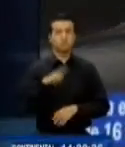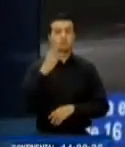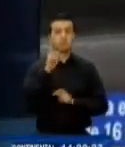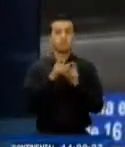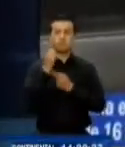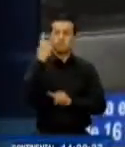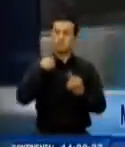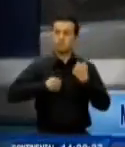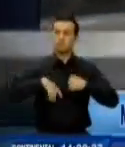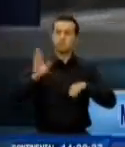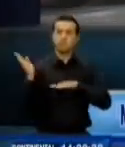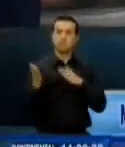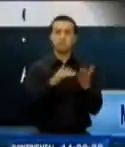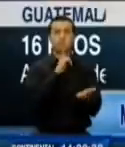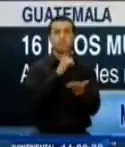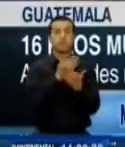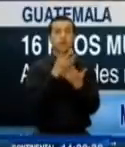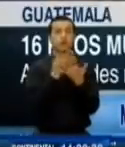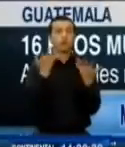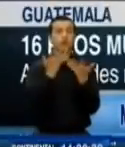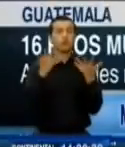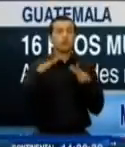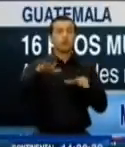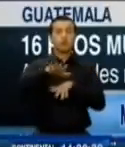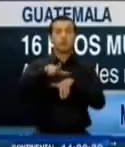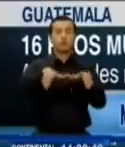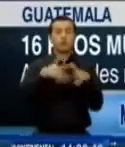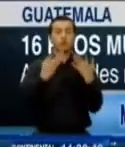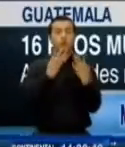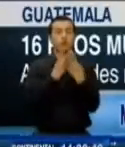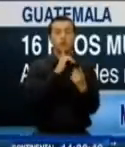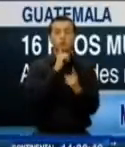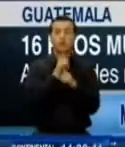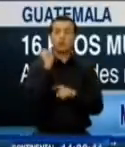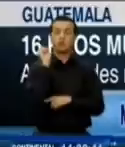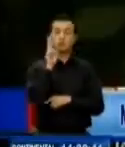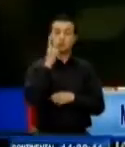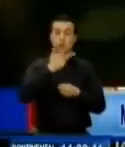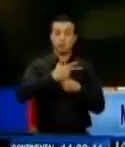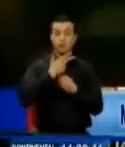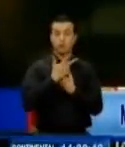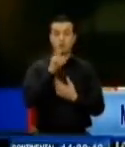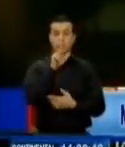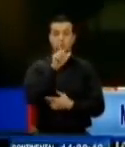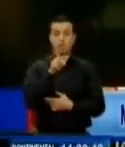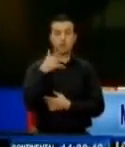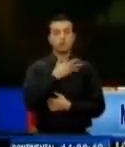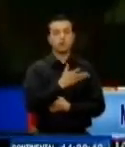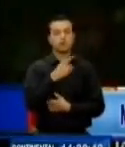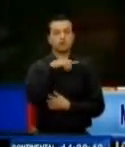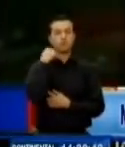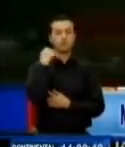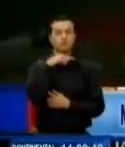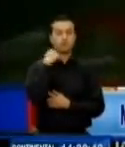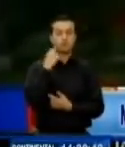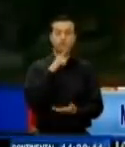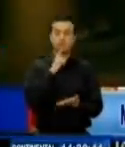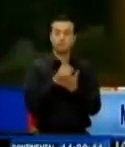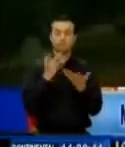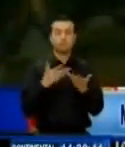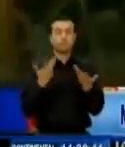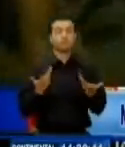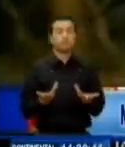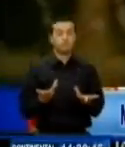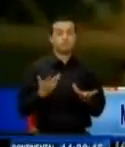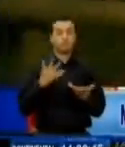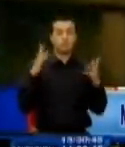16 muertos deja hasta el momento un amotinamiento de prisioneros en la granja penal Canadá al sur de Guatemala. Tres de ellos fueron decapitados. El hecho inició en